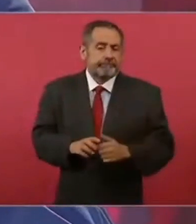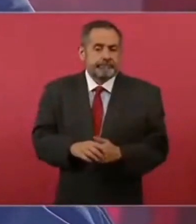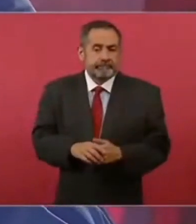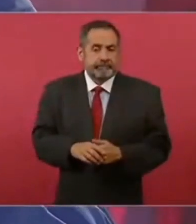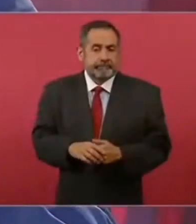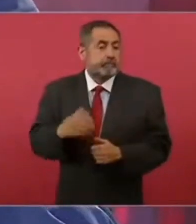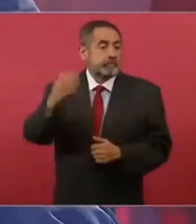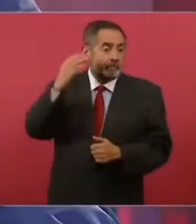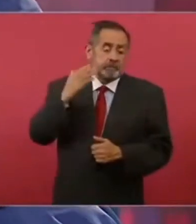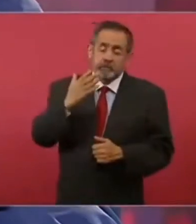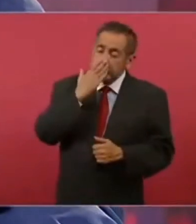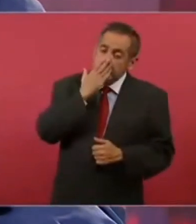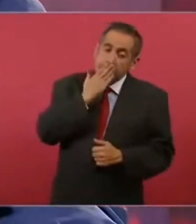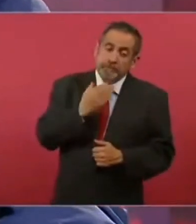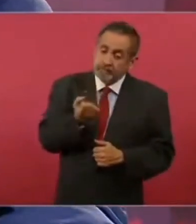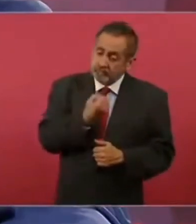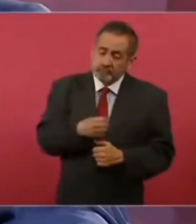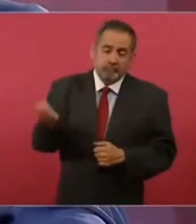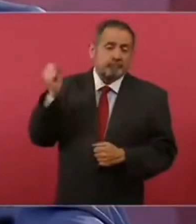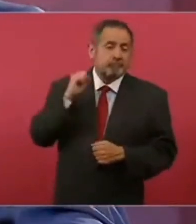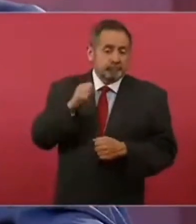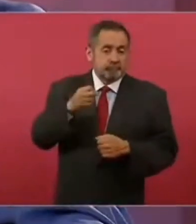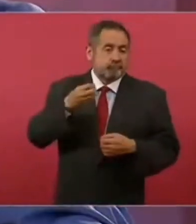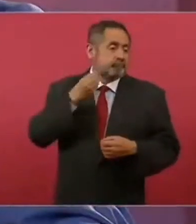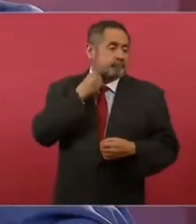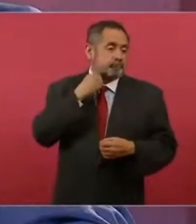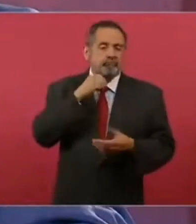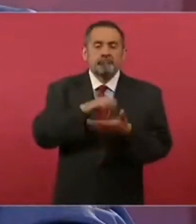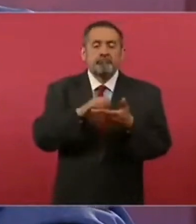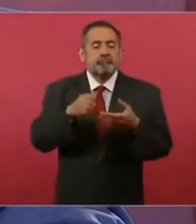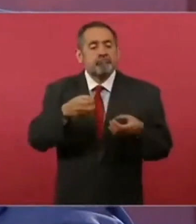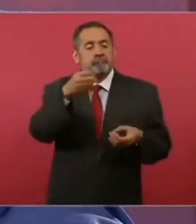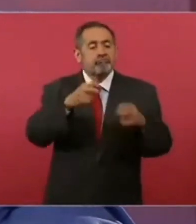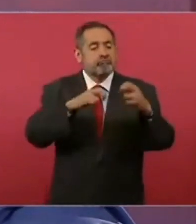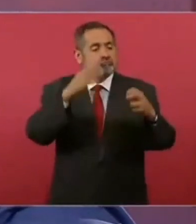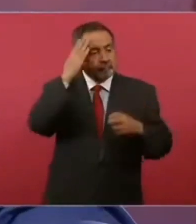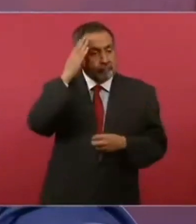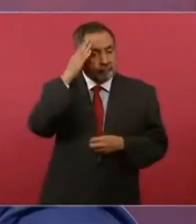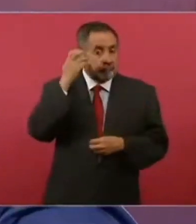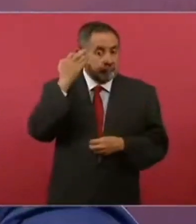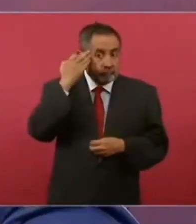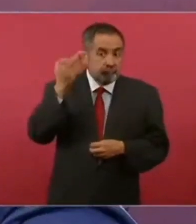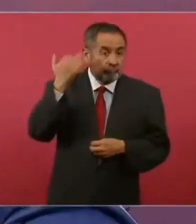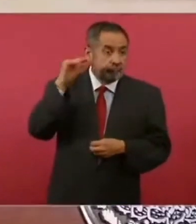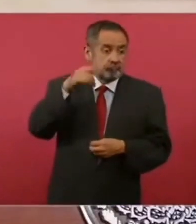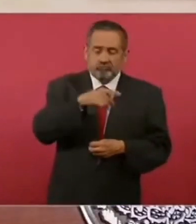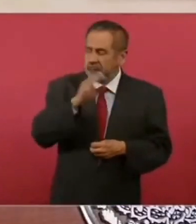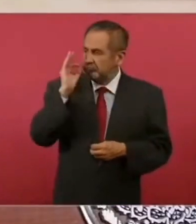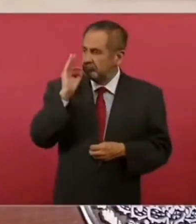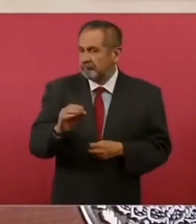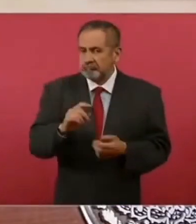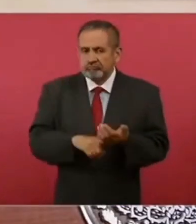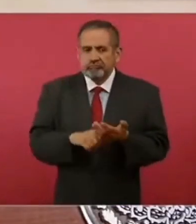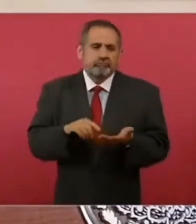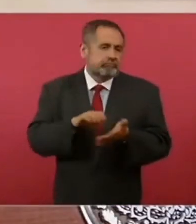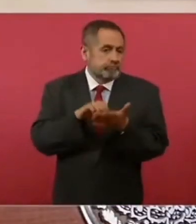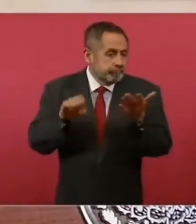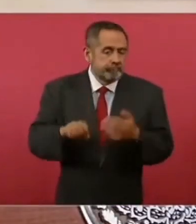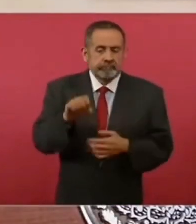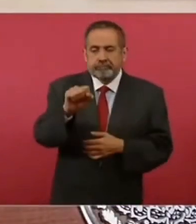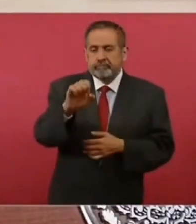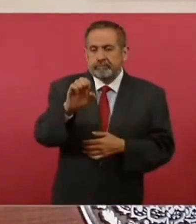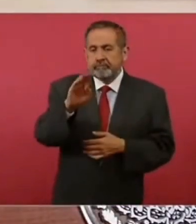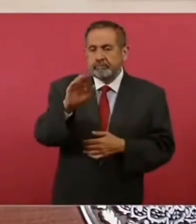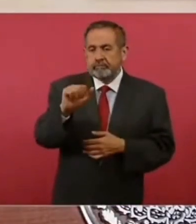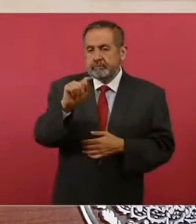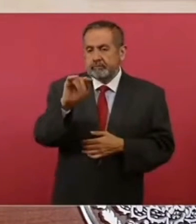eran muy buenos por ejemplo los ministros de esa época fue Sebastián Lerdo